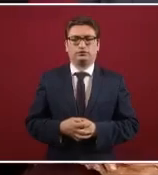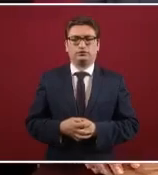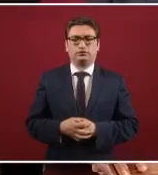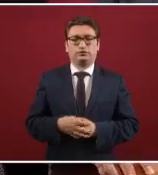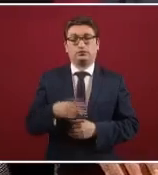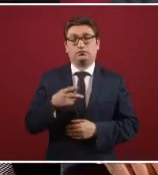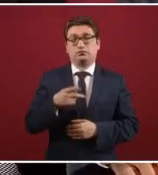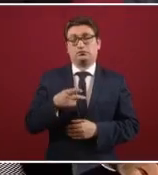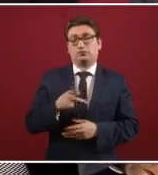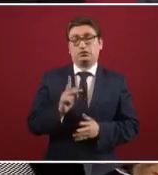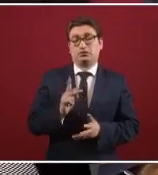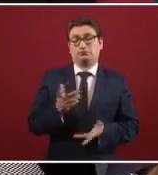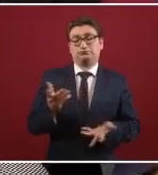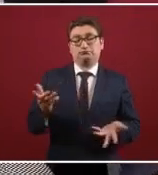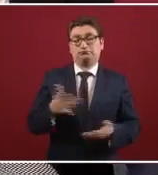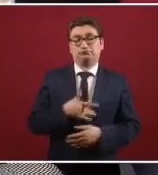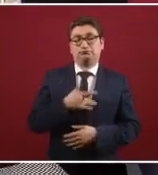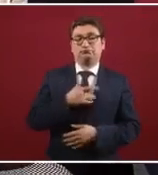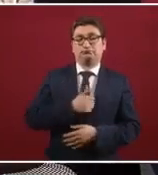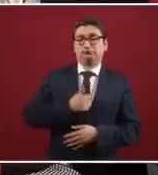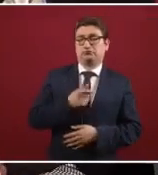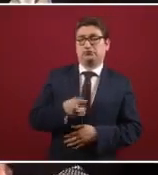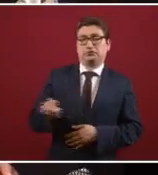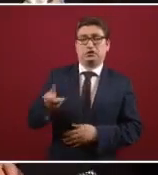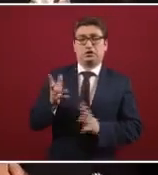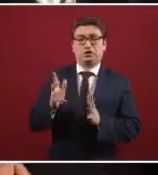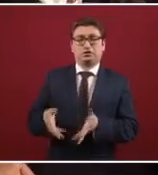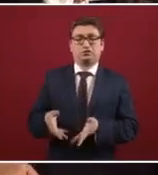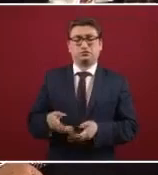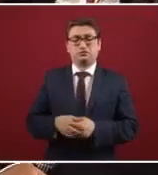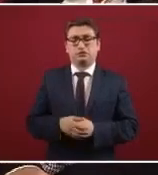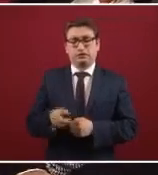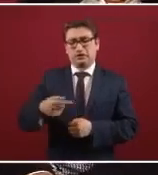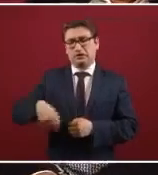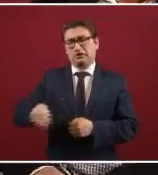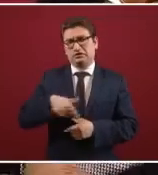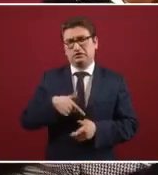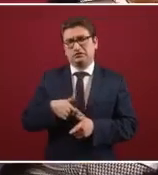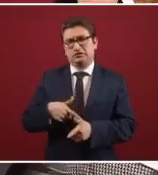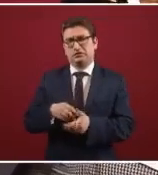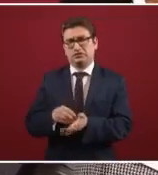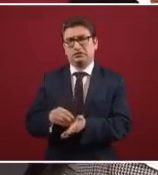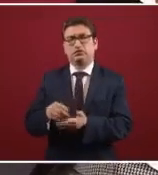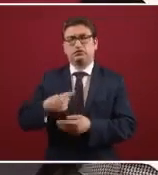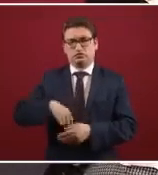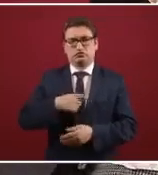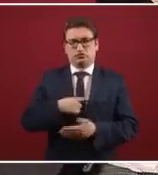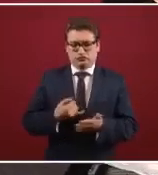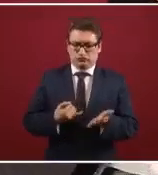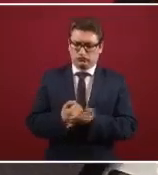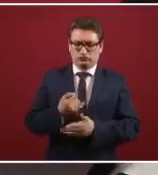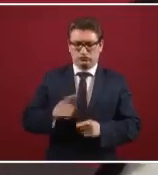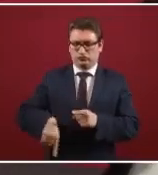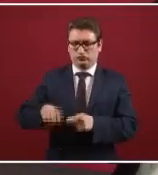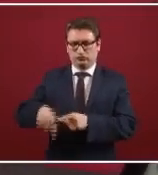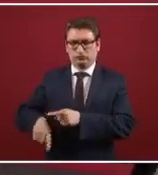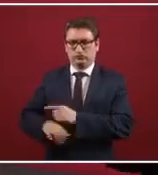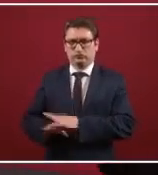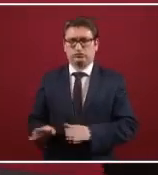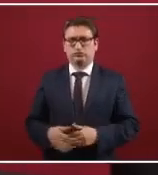las 3 te han ido quedando y que estamos decididos a quitarlos